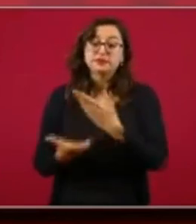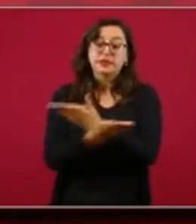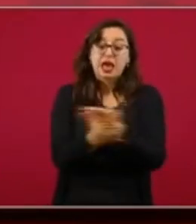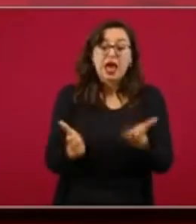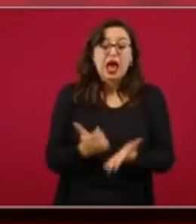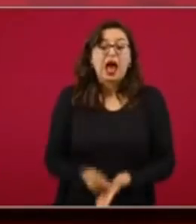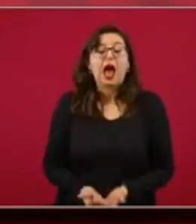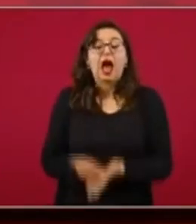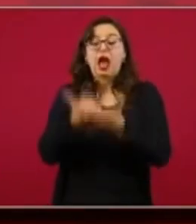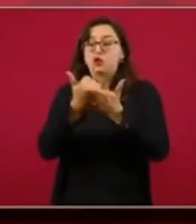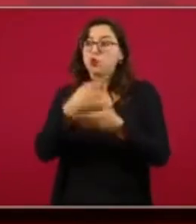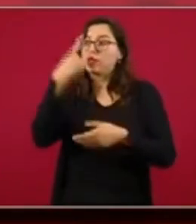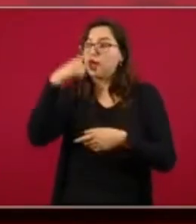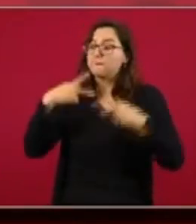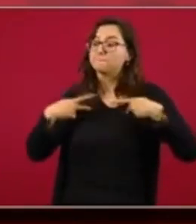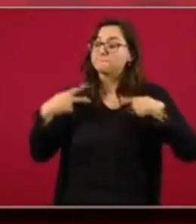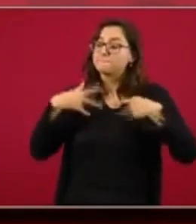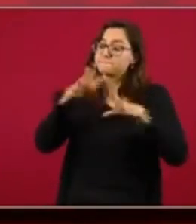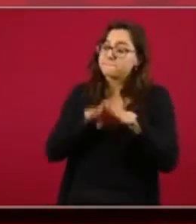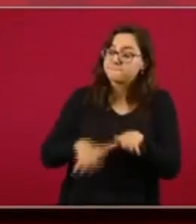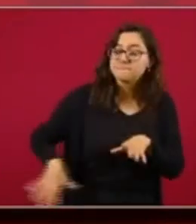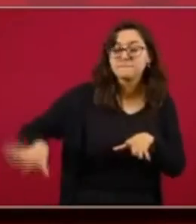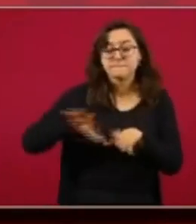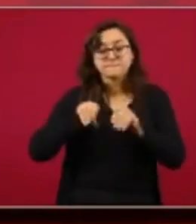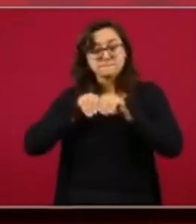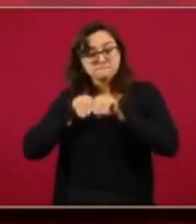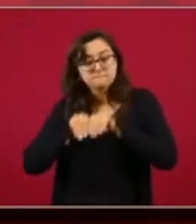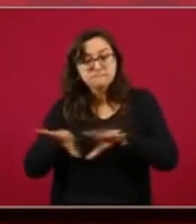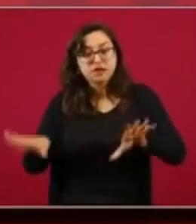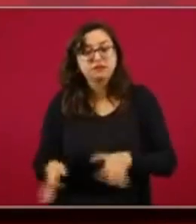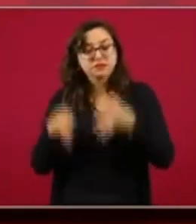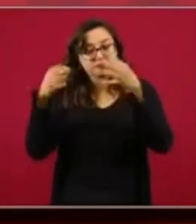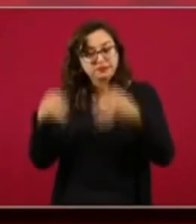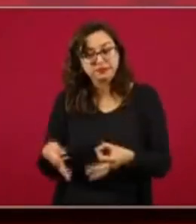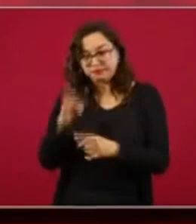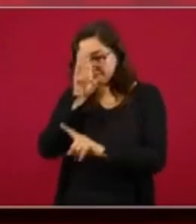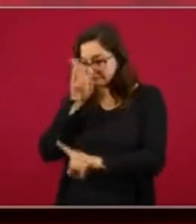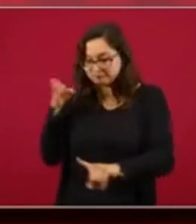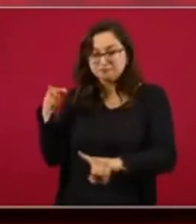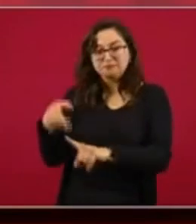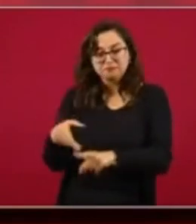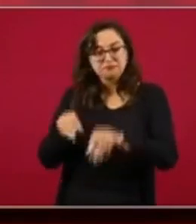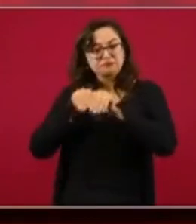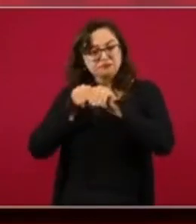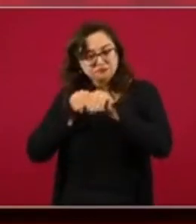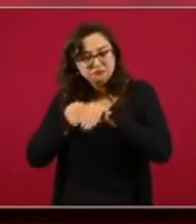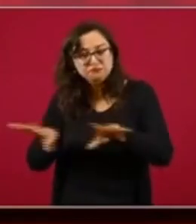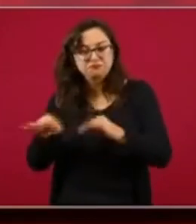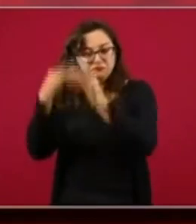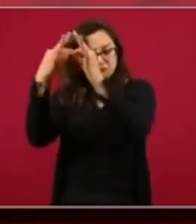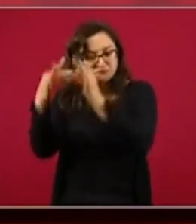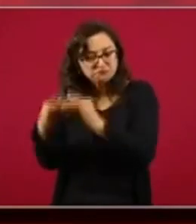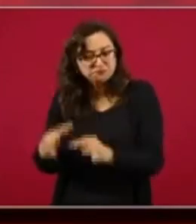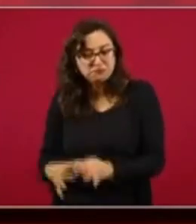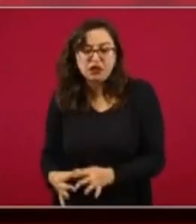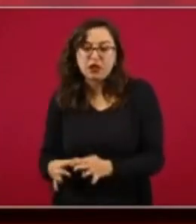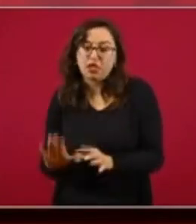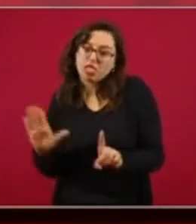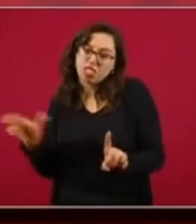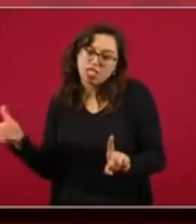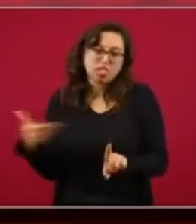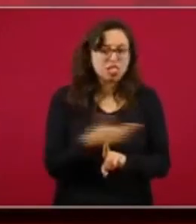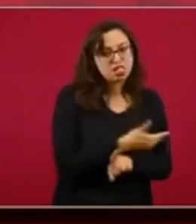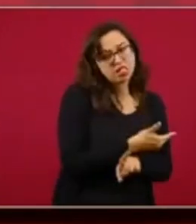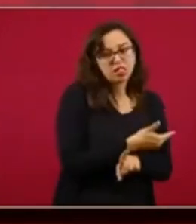ayuden al pueblo del país en el que viven, centrando los mensajes, haciéndolos eficientes y no